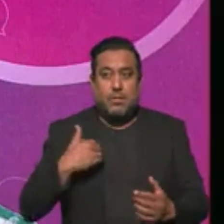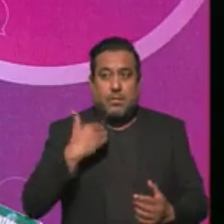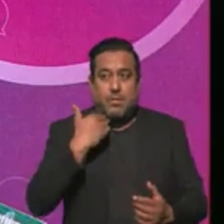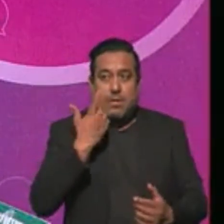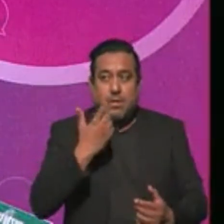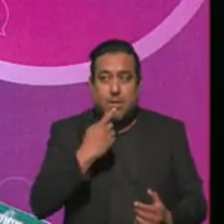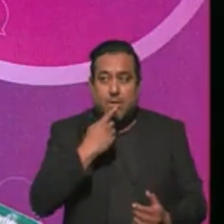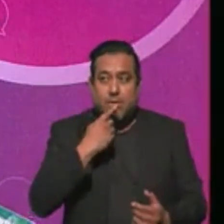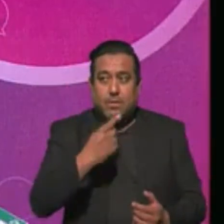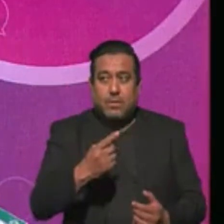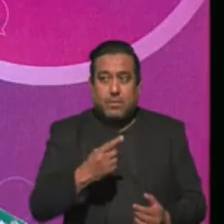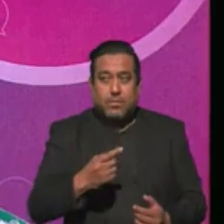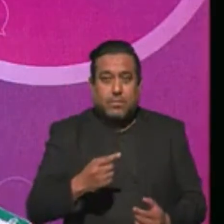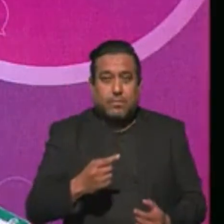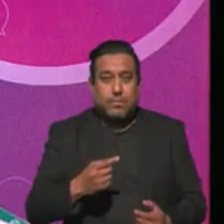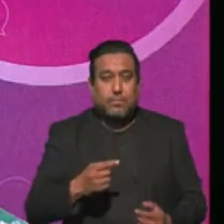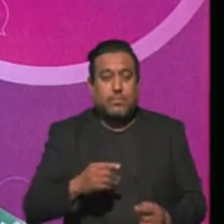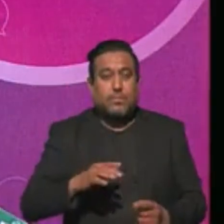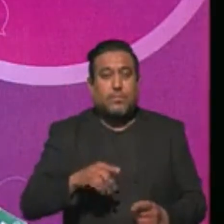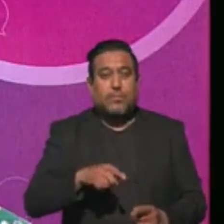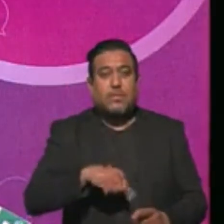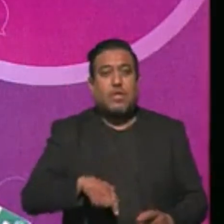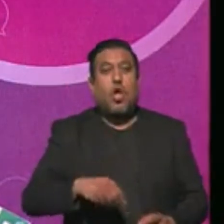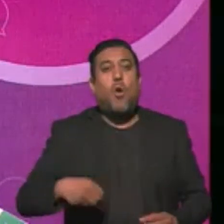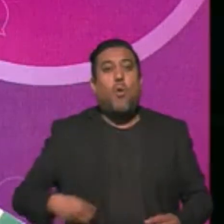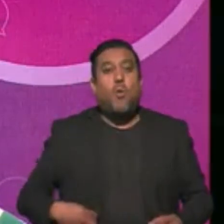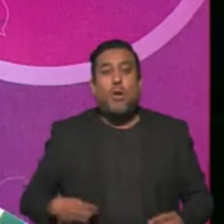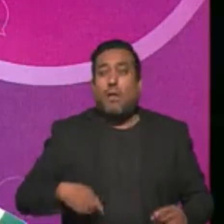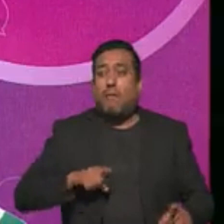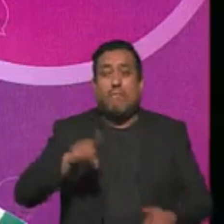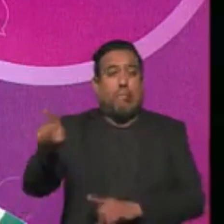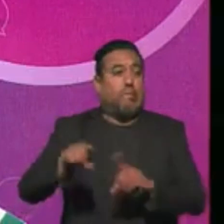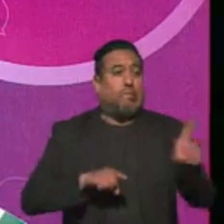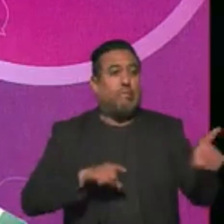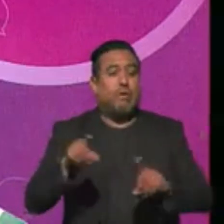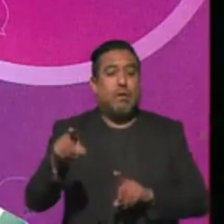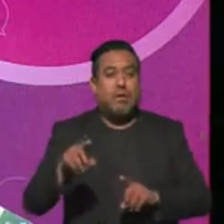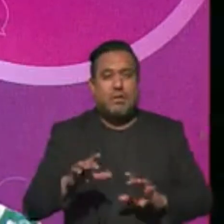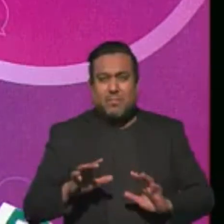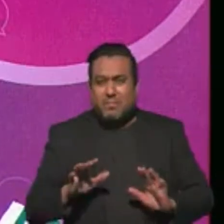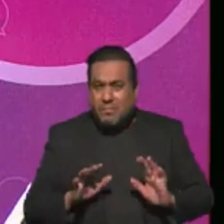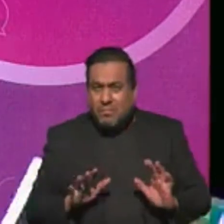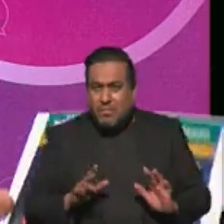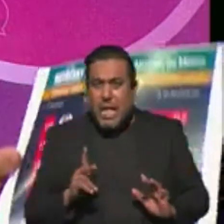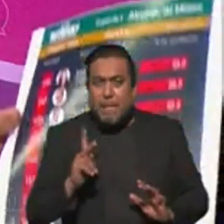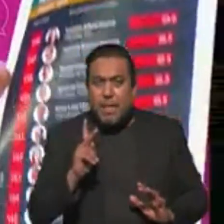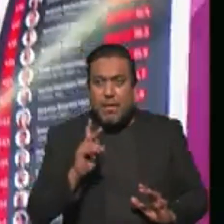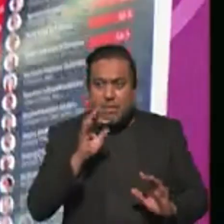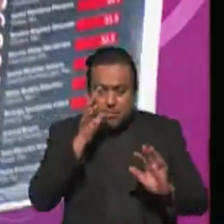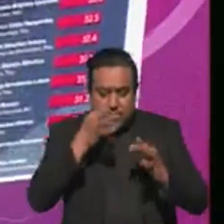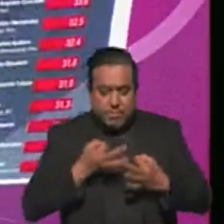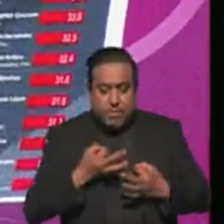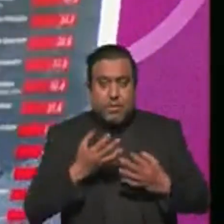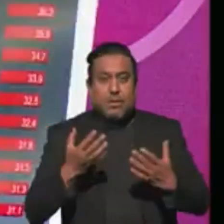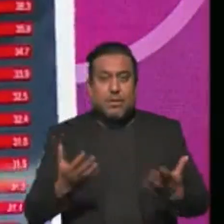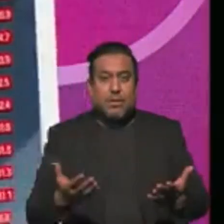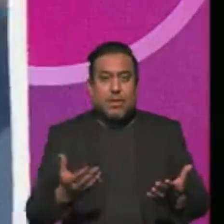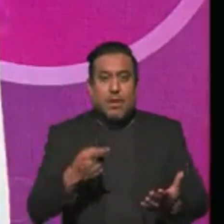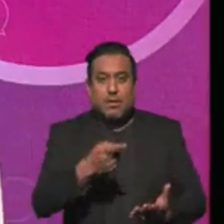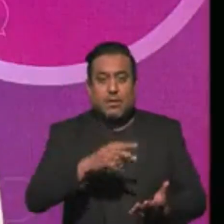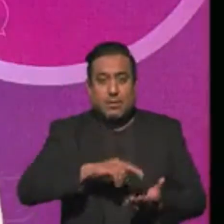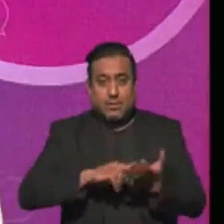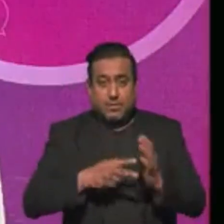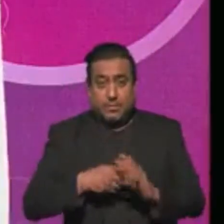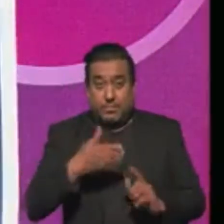que es muy fácil echarle la culpa a otros cuando uno no es capaz el ingeniero